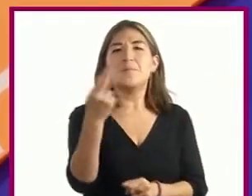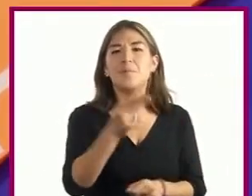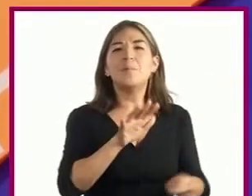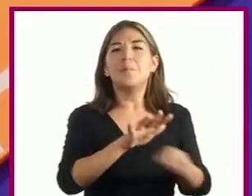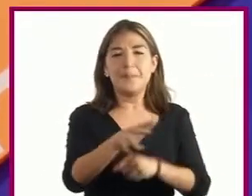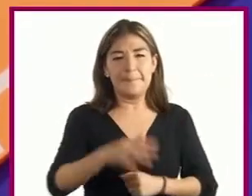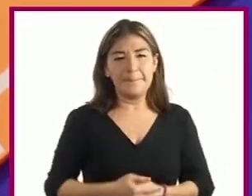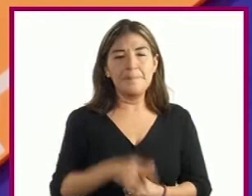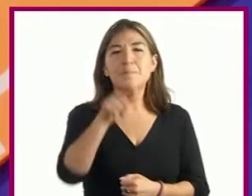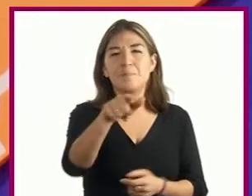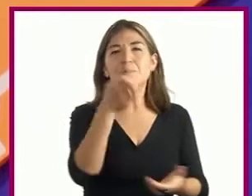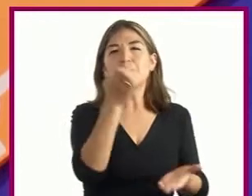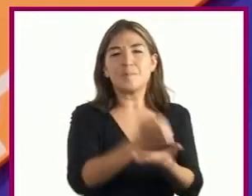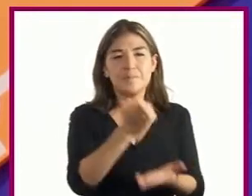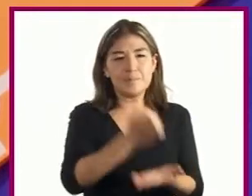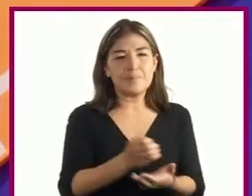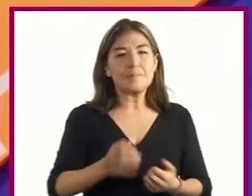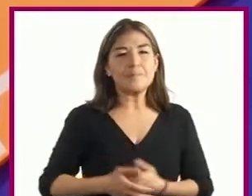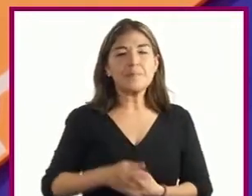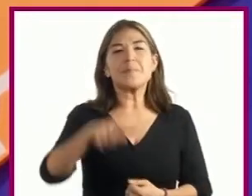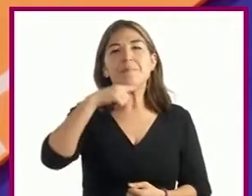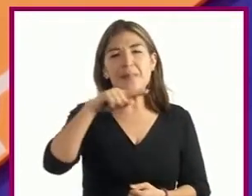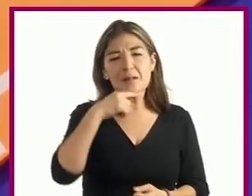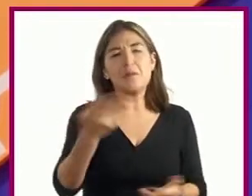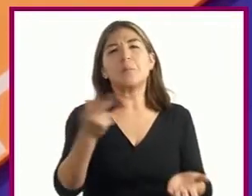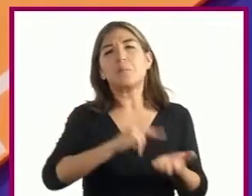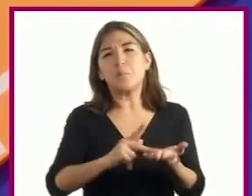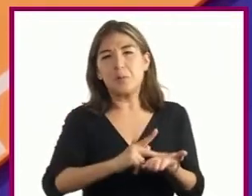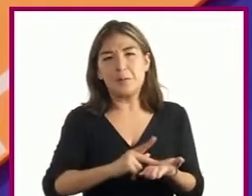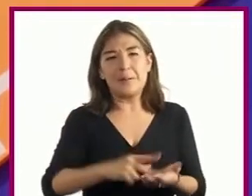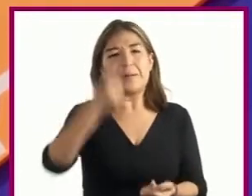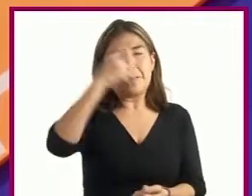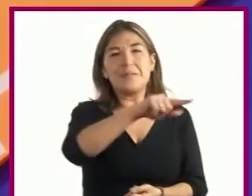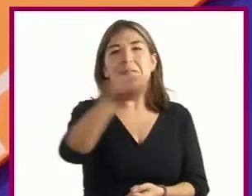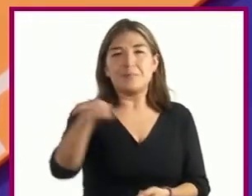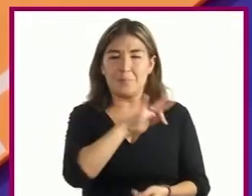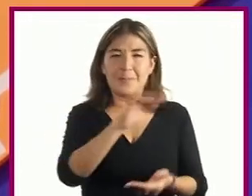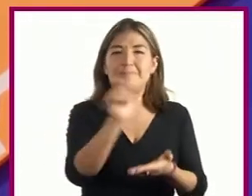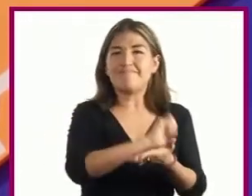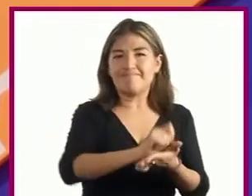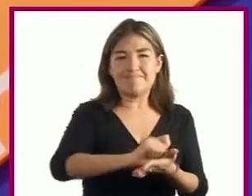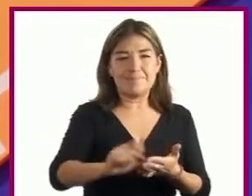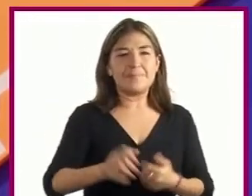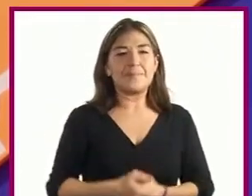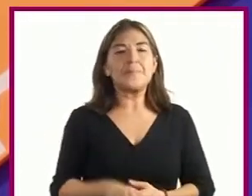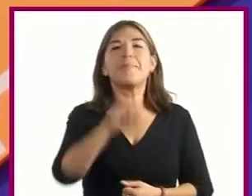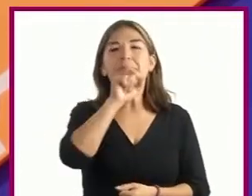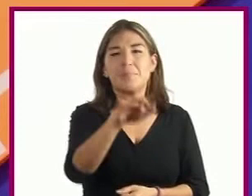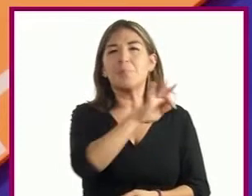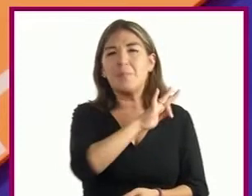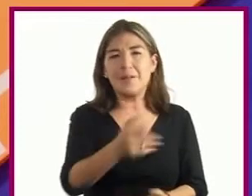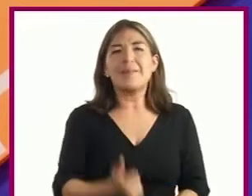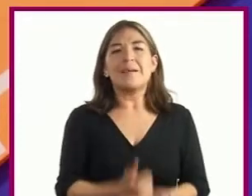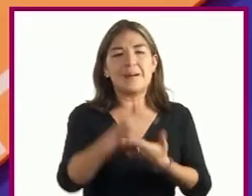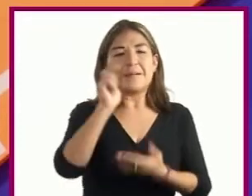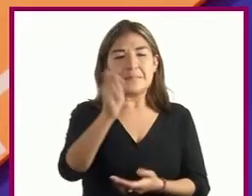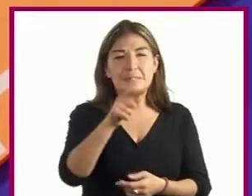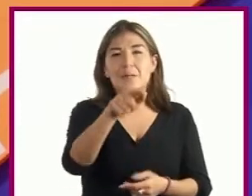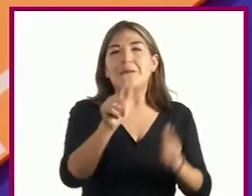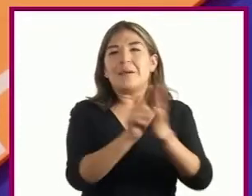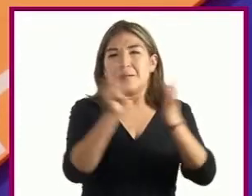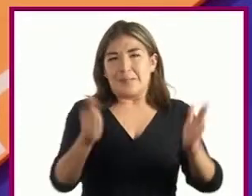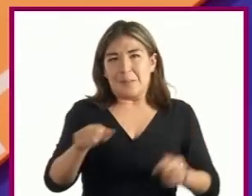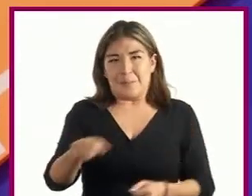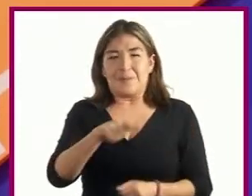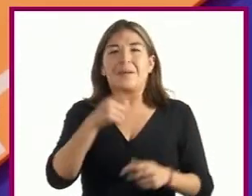su siempre confiable cuaderno, lápiz o bolígrafo para que puedan tomar notas. También podría ayudarles tener a la mano su libro